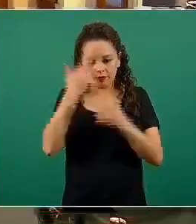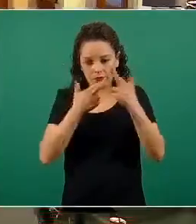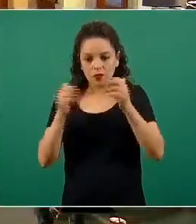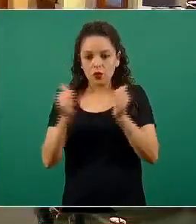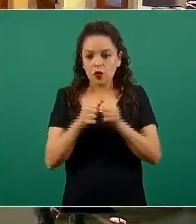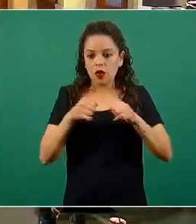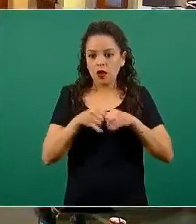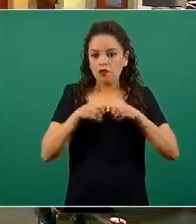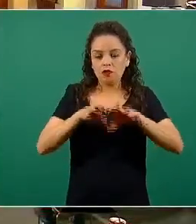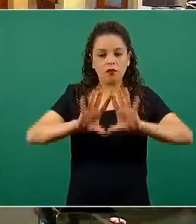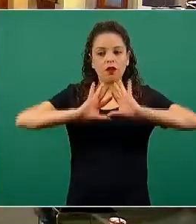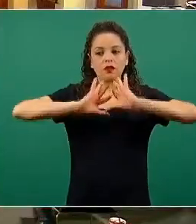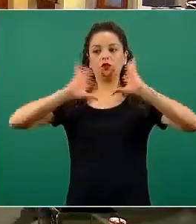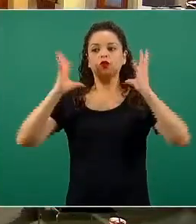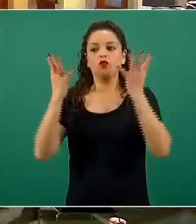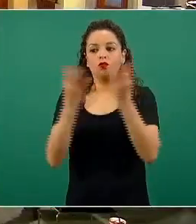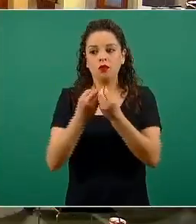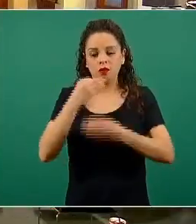completa.